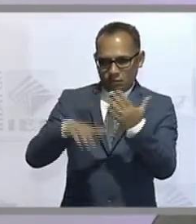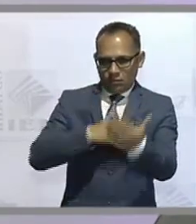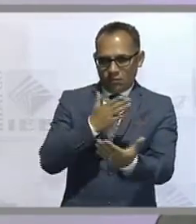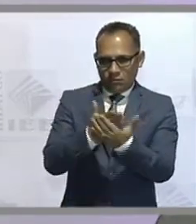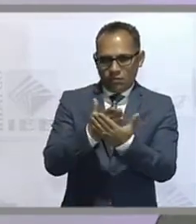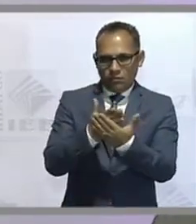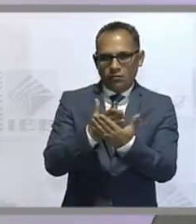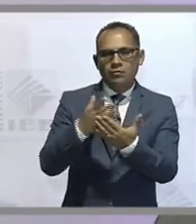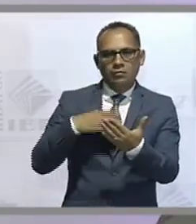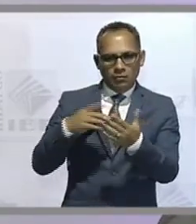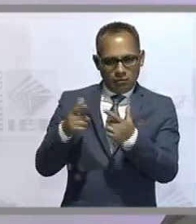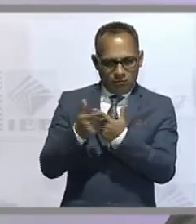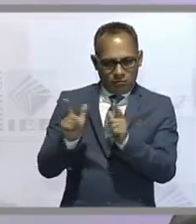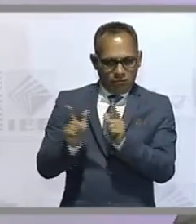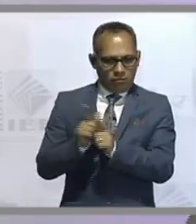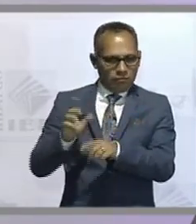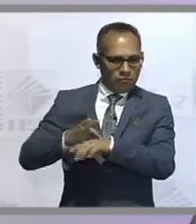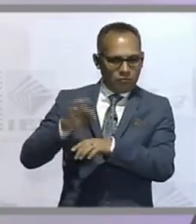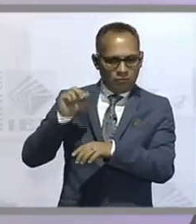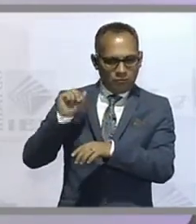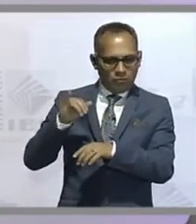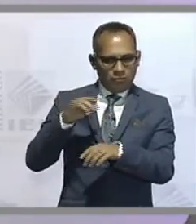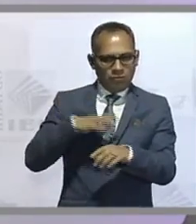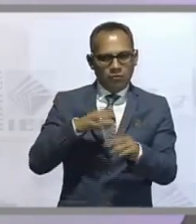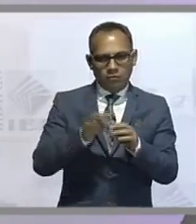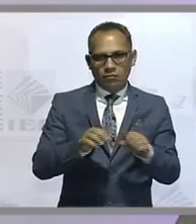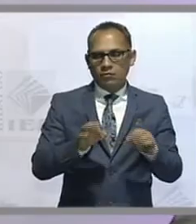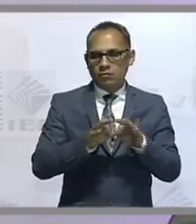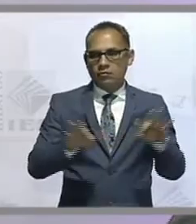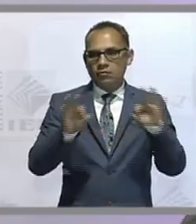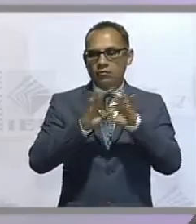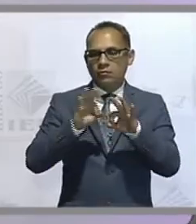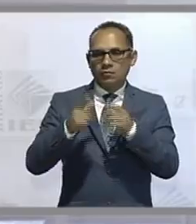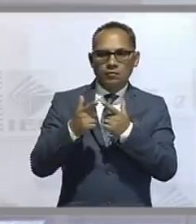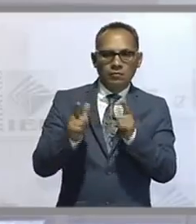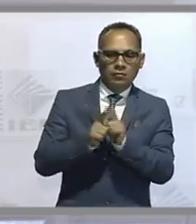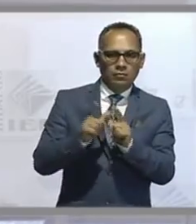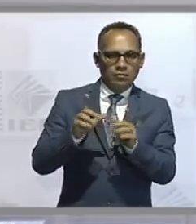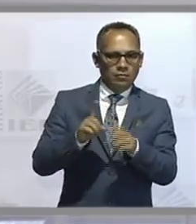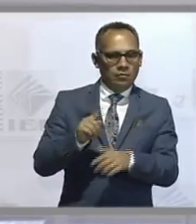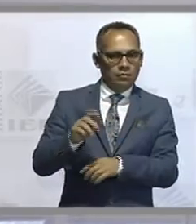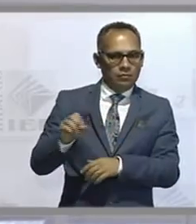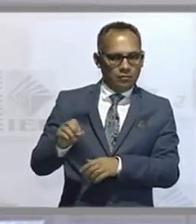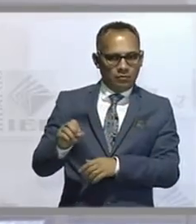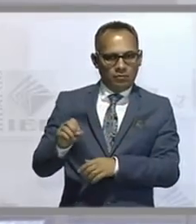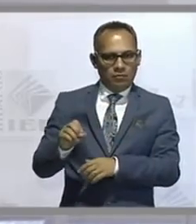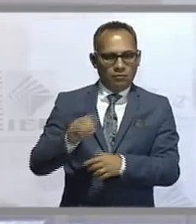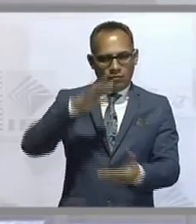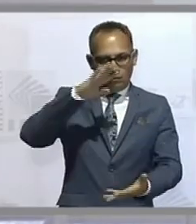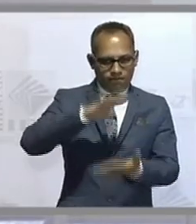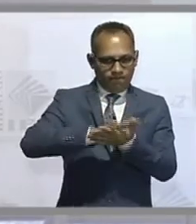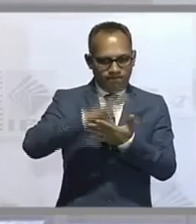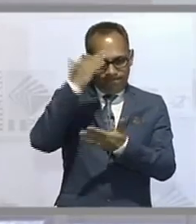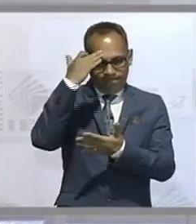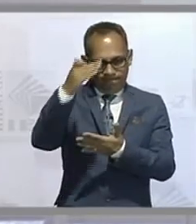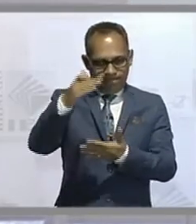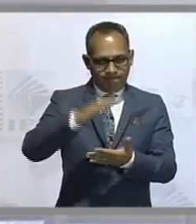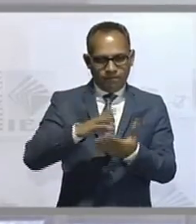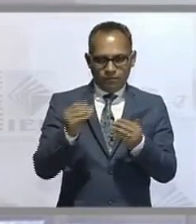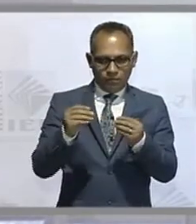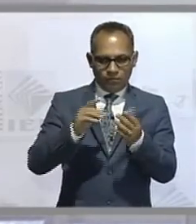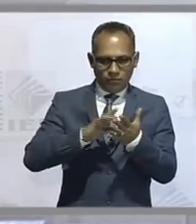partir de la realidad y de las circunstancias de nuestro distrito a quien ha concluido su tiempo candidato muchas